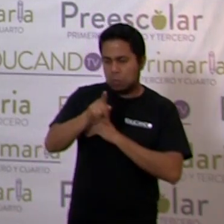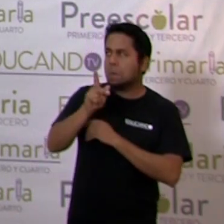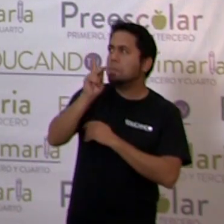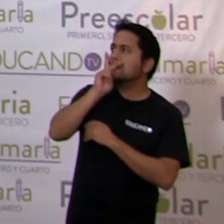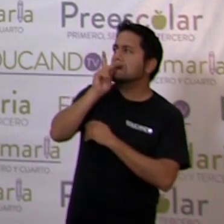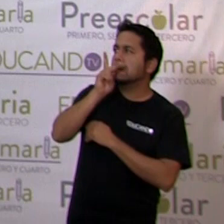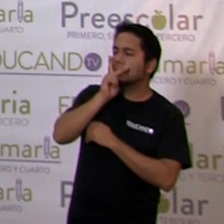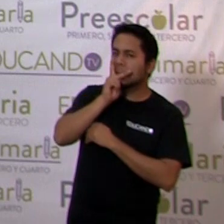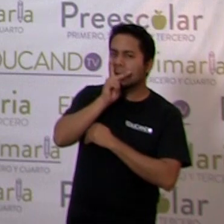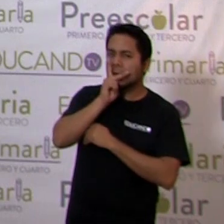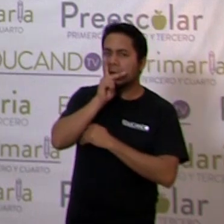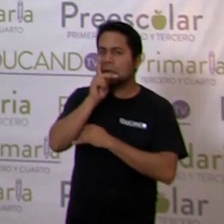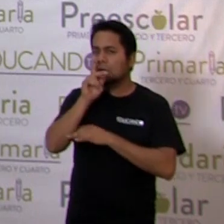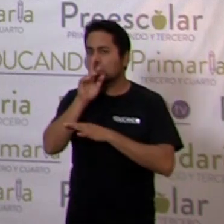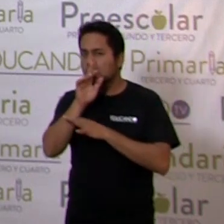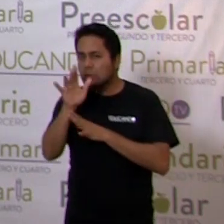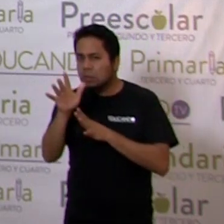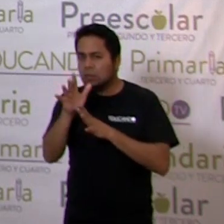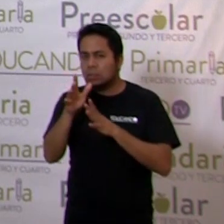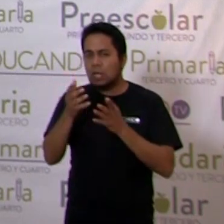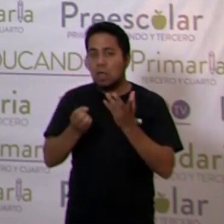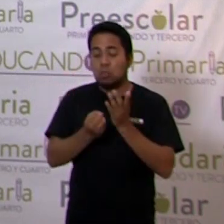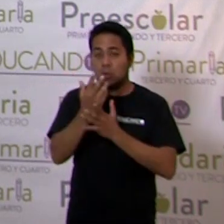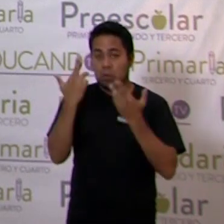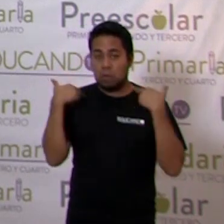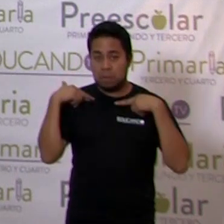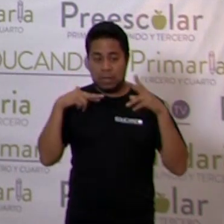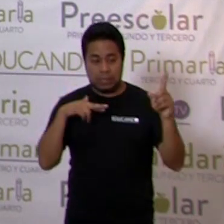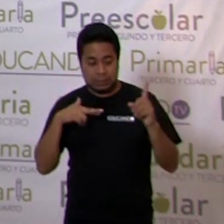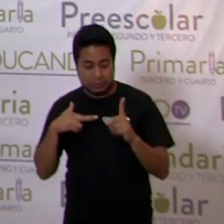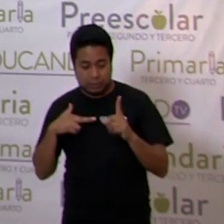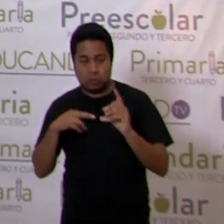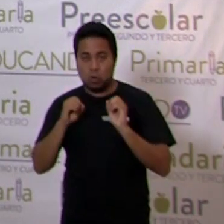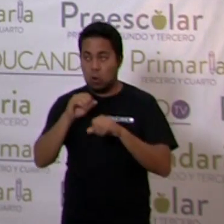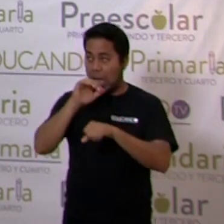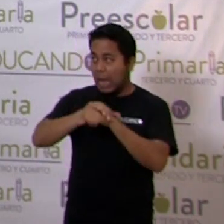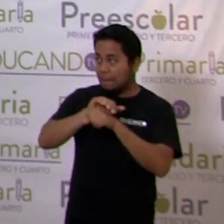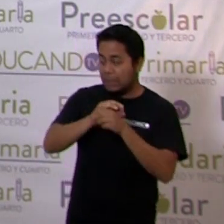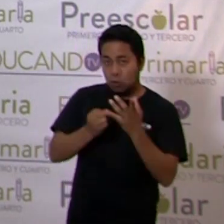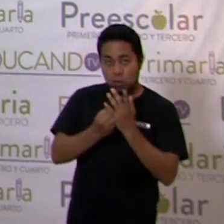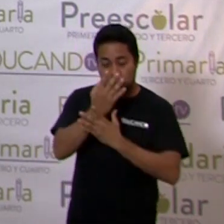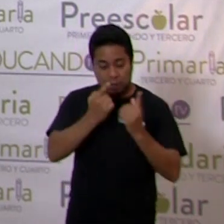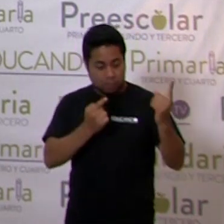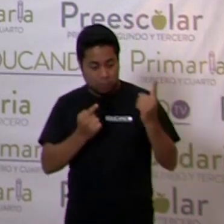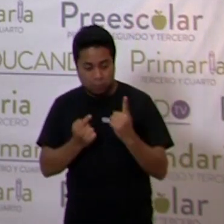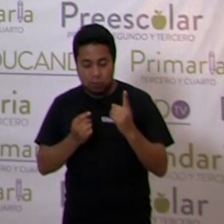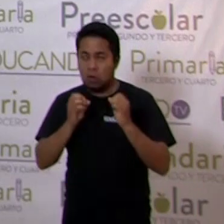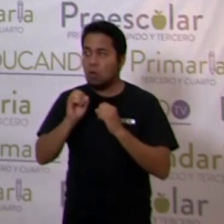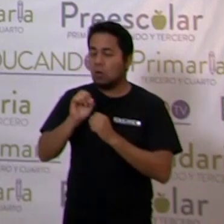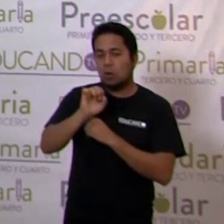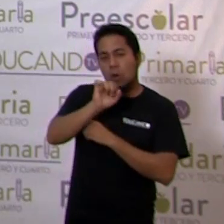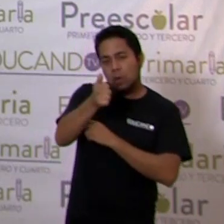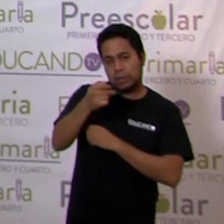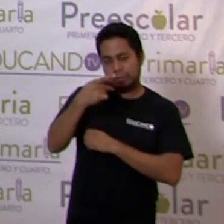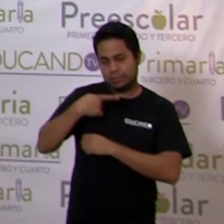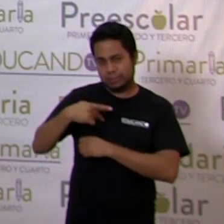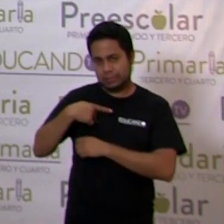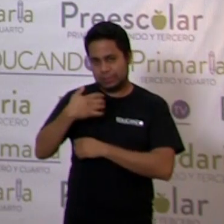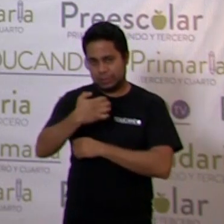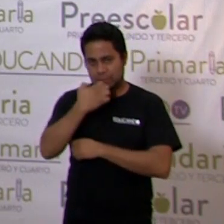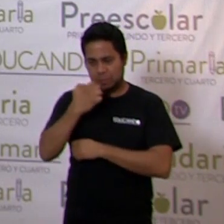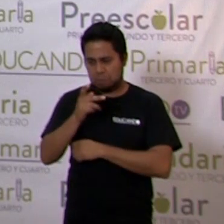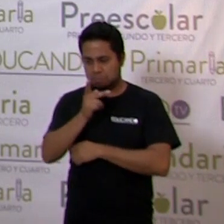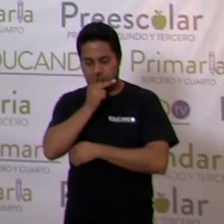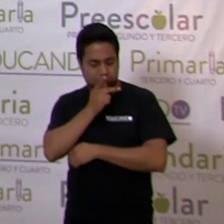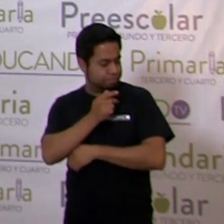que cambió que ya llegó un nuevo maestro o que llegó un nuevo amiguito o que hay alguien más en la escuela y tu papá no